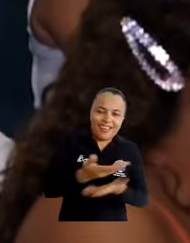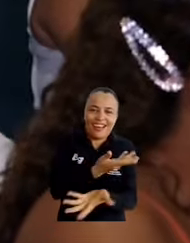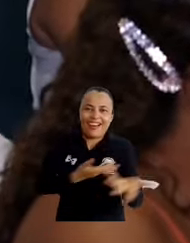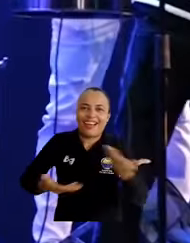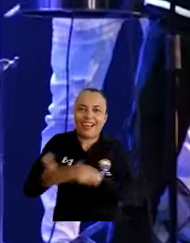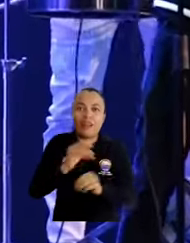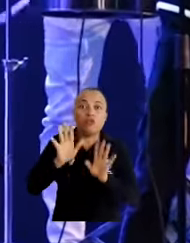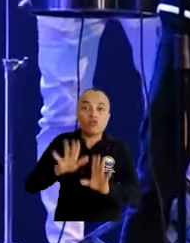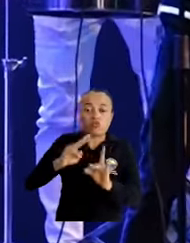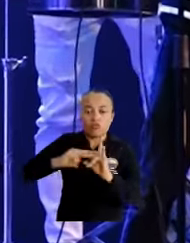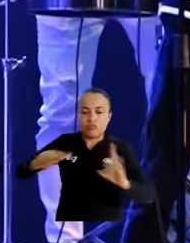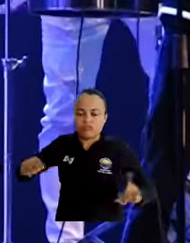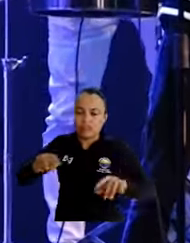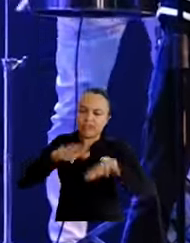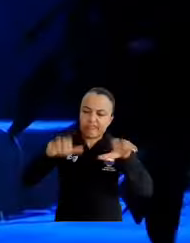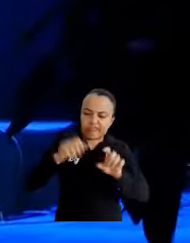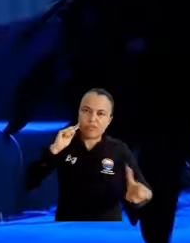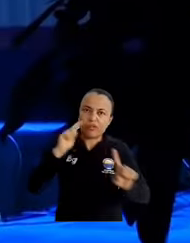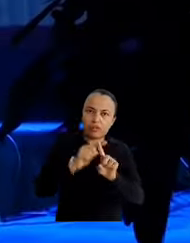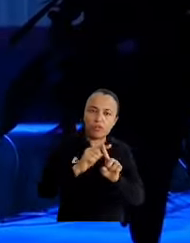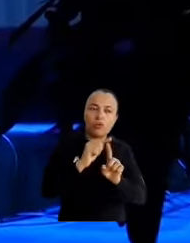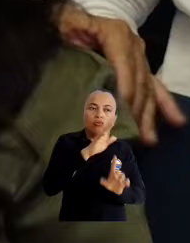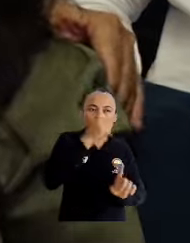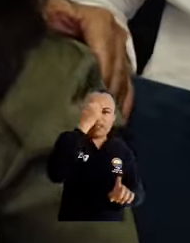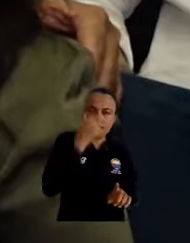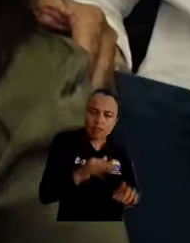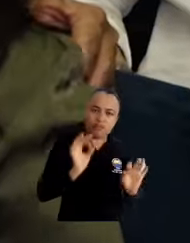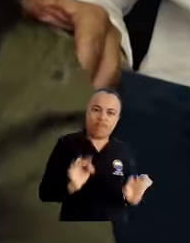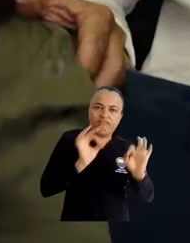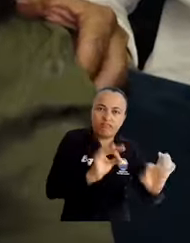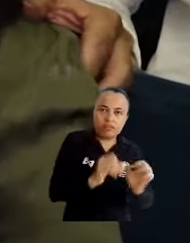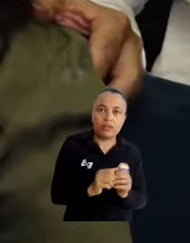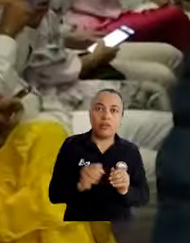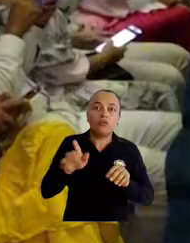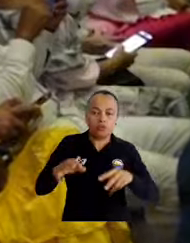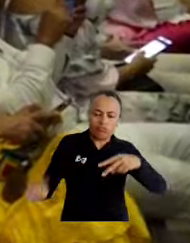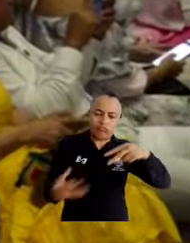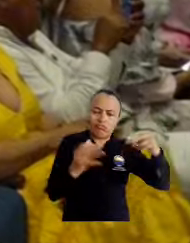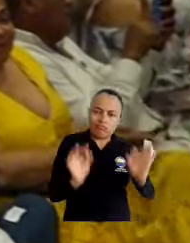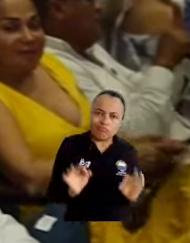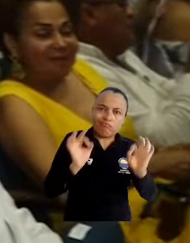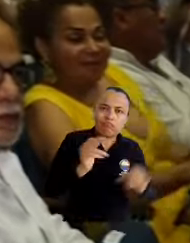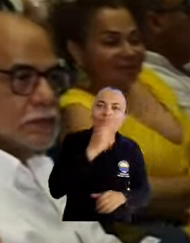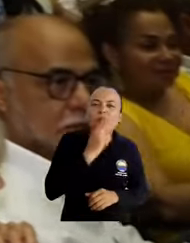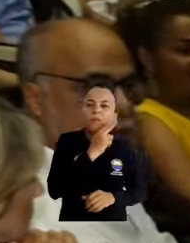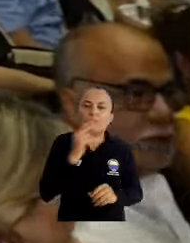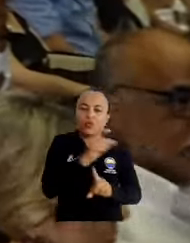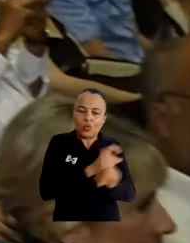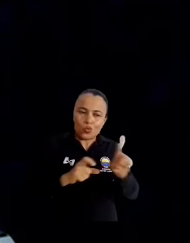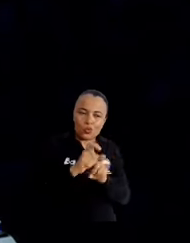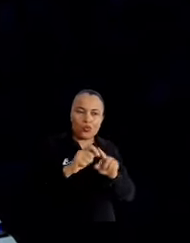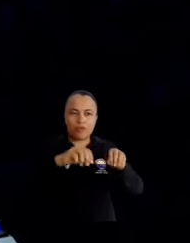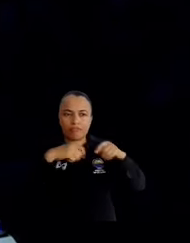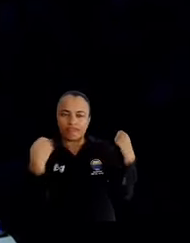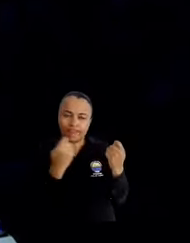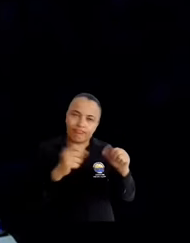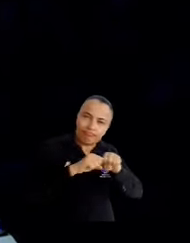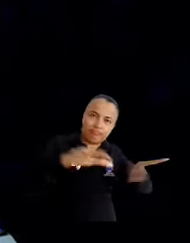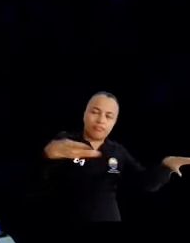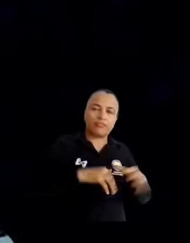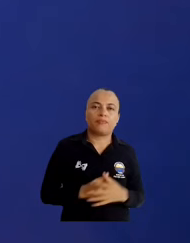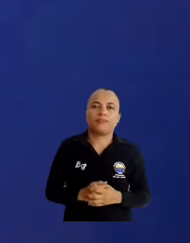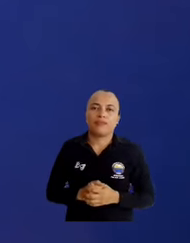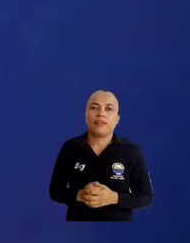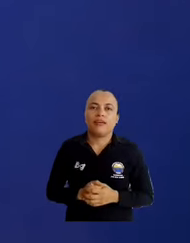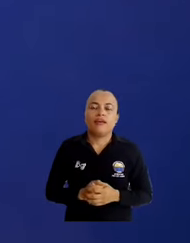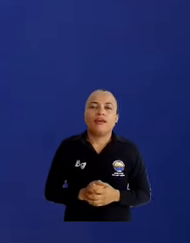mater sigue contando acciones por Santa Marta y consolidándose como un estandarte educativo del territorio comprometido con el fomento de la